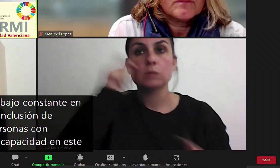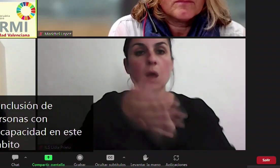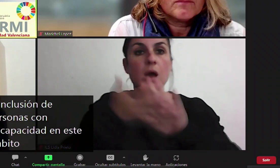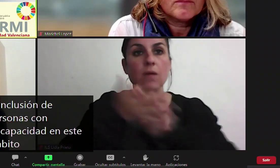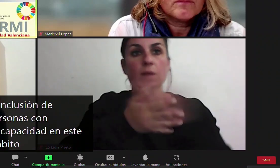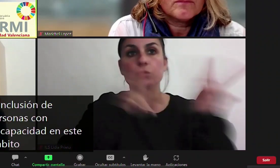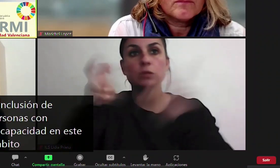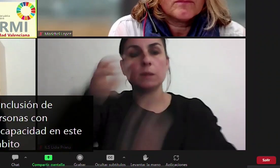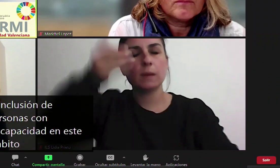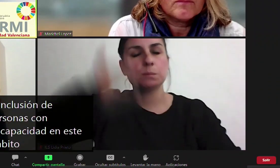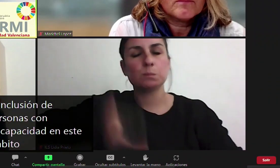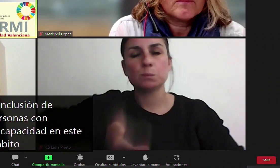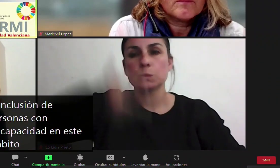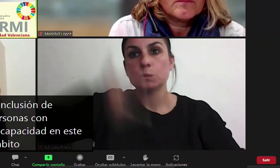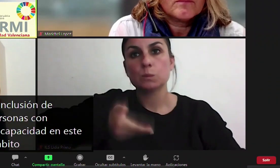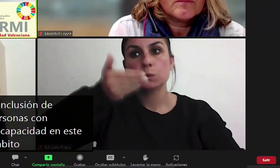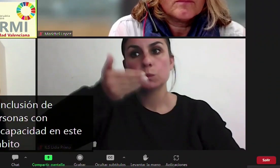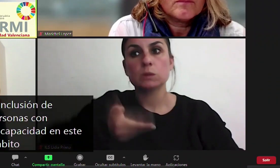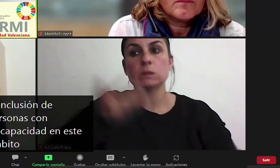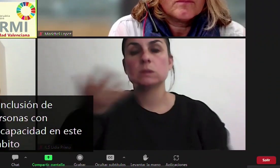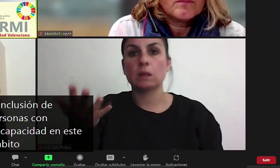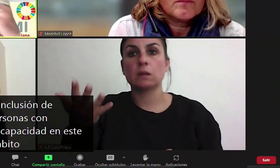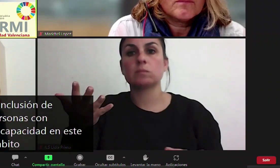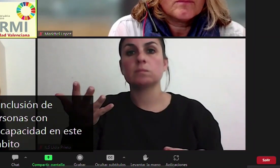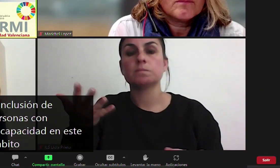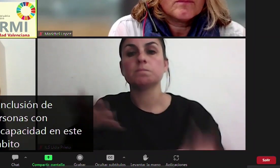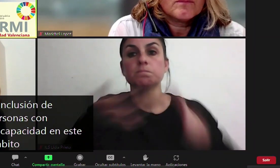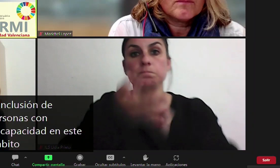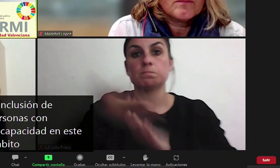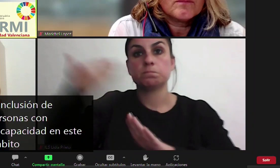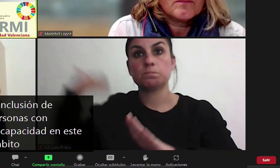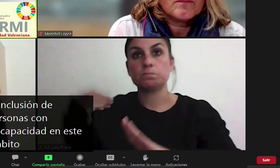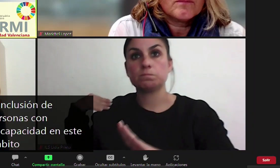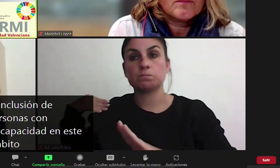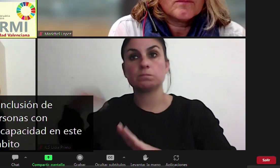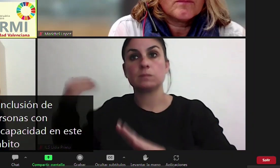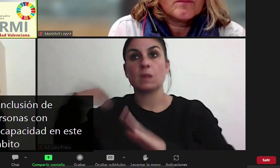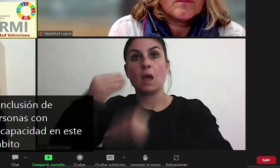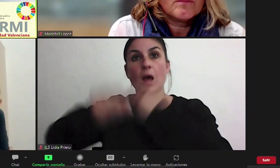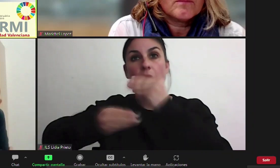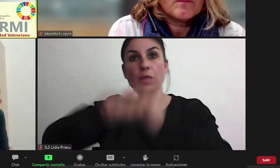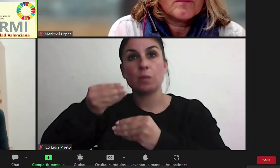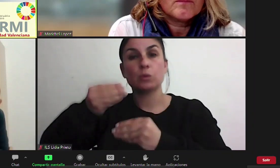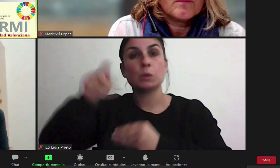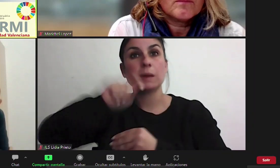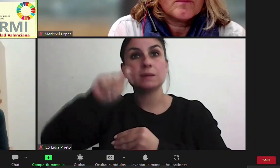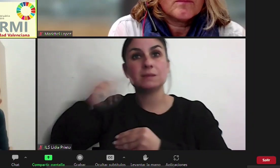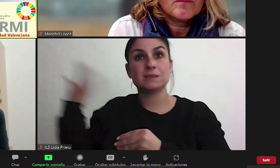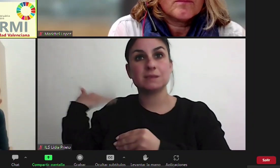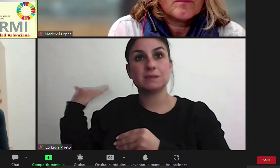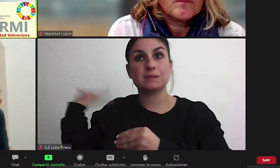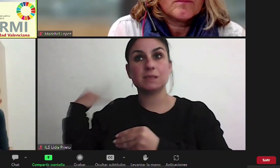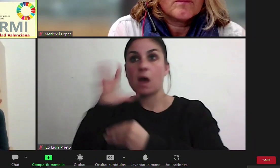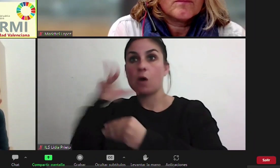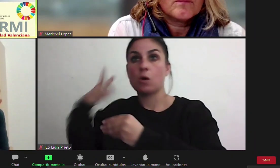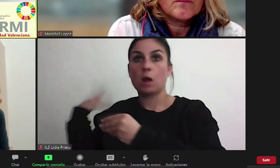algo que también, digámosles, como continuación a lo que hicimos ya hace unos meses, ¿no? En esta